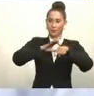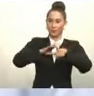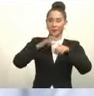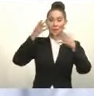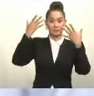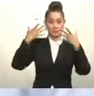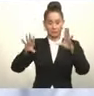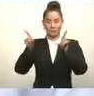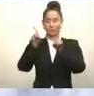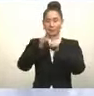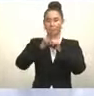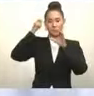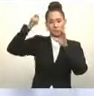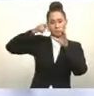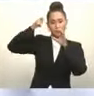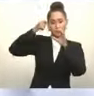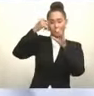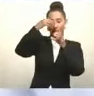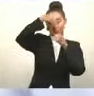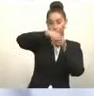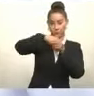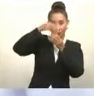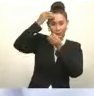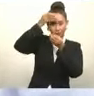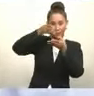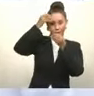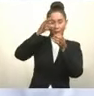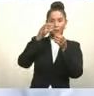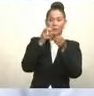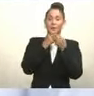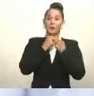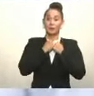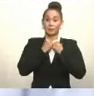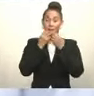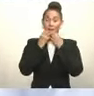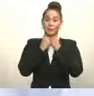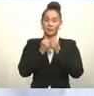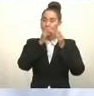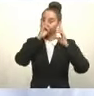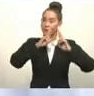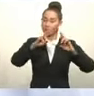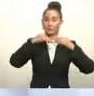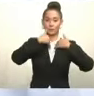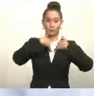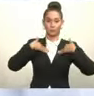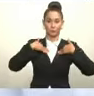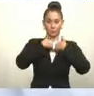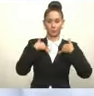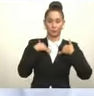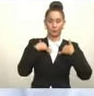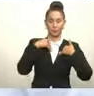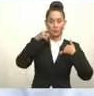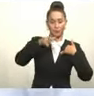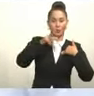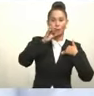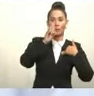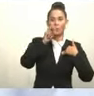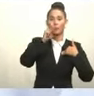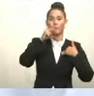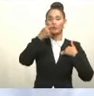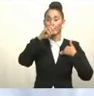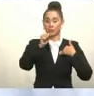Medio Ambiente. Hemos grabado la Cátedra Amor y Respeto por los Animales, con las ONG dedicadas a esa misión.